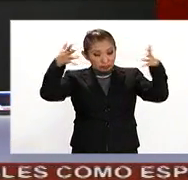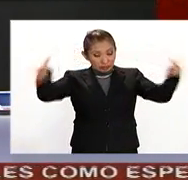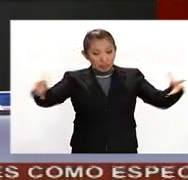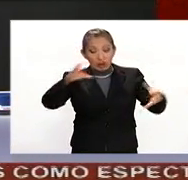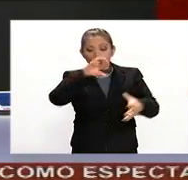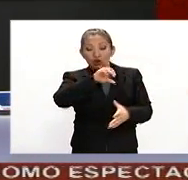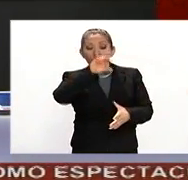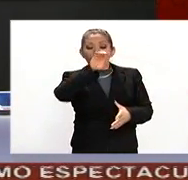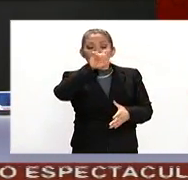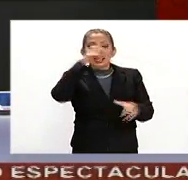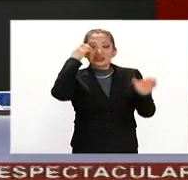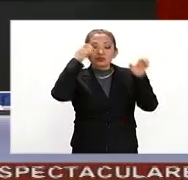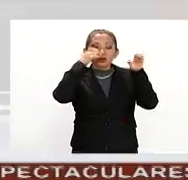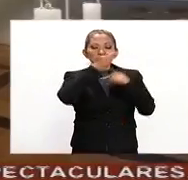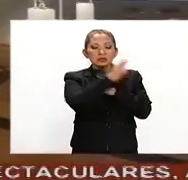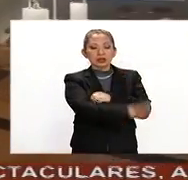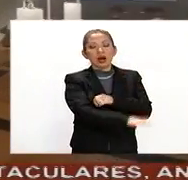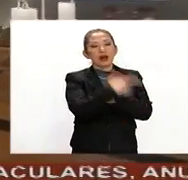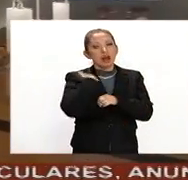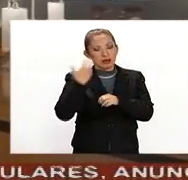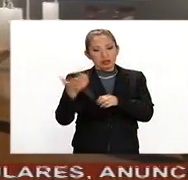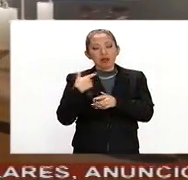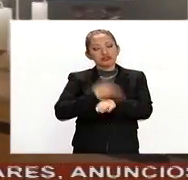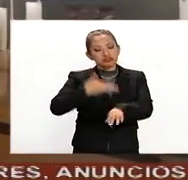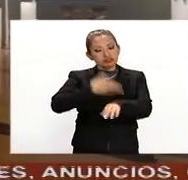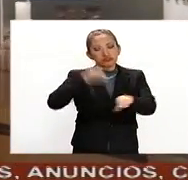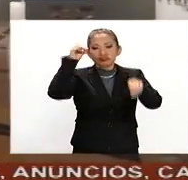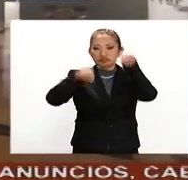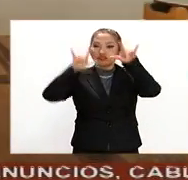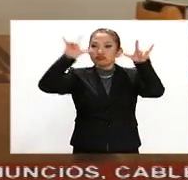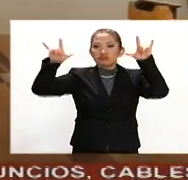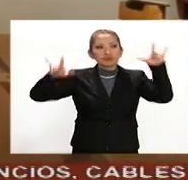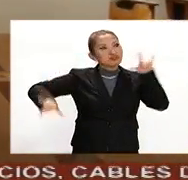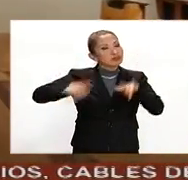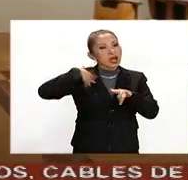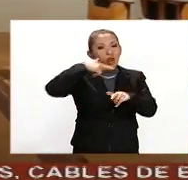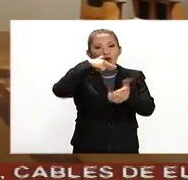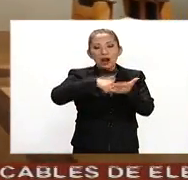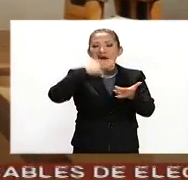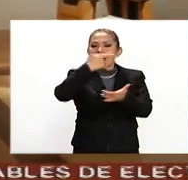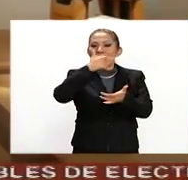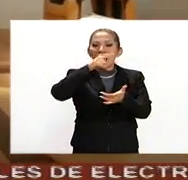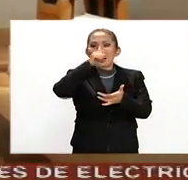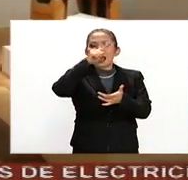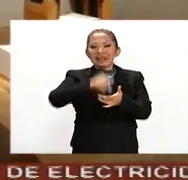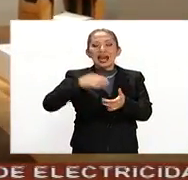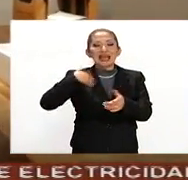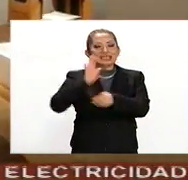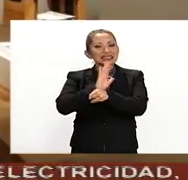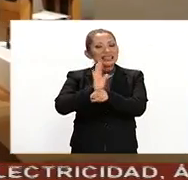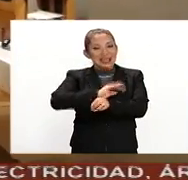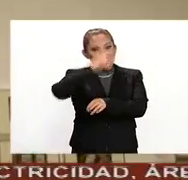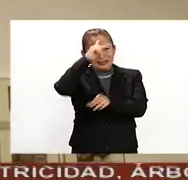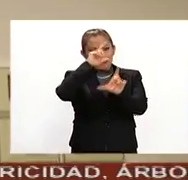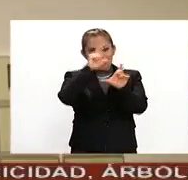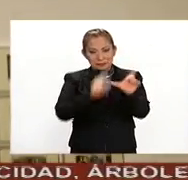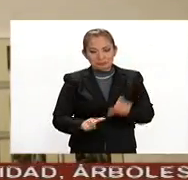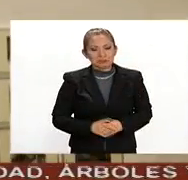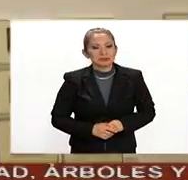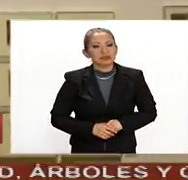Kubrick, la exposición, se encuentra en proceso de montaje en las instalaciones de la Galería de la Cineteca